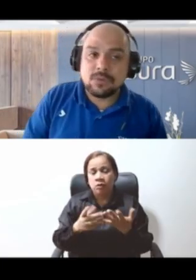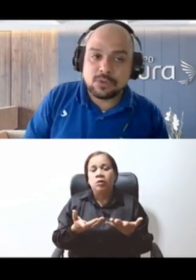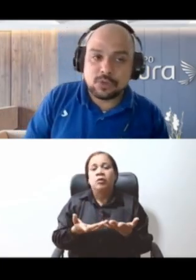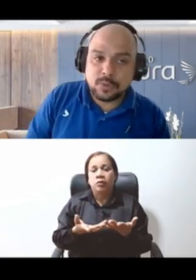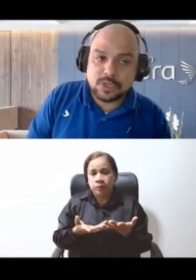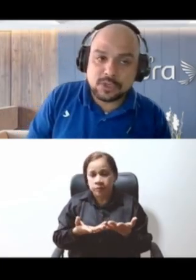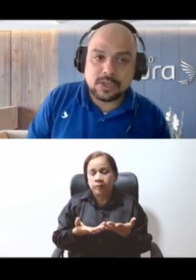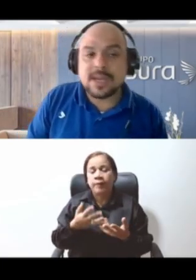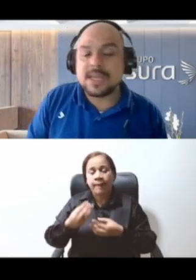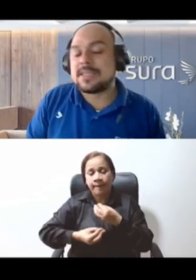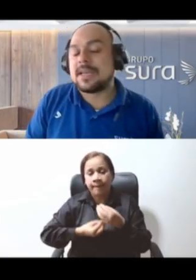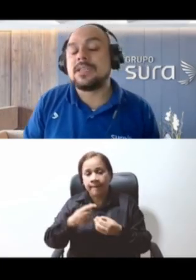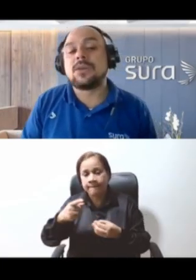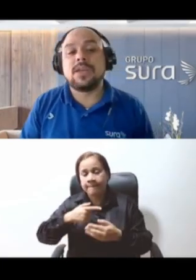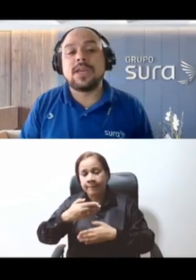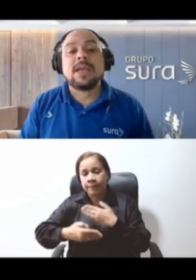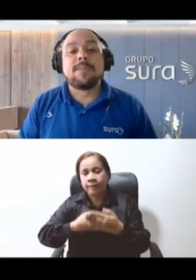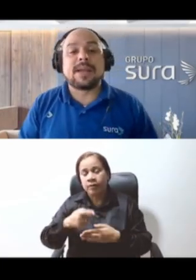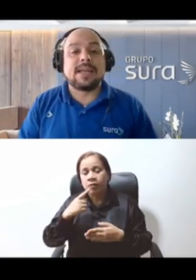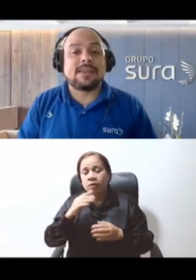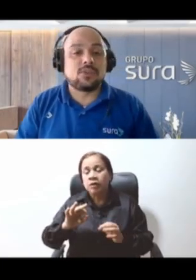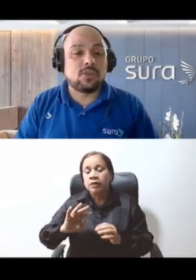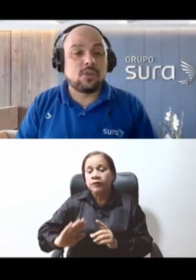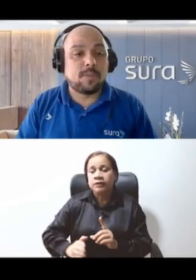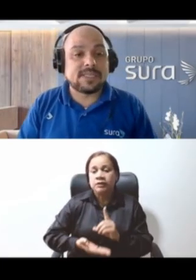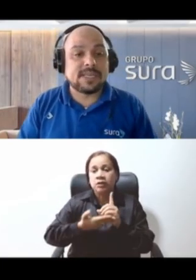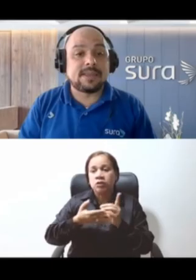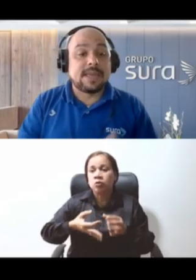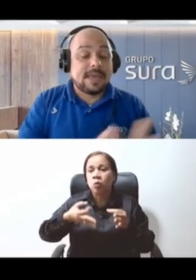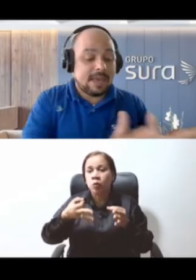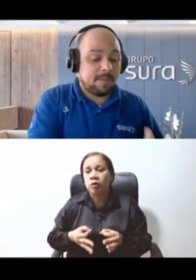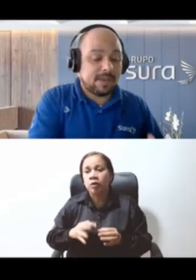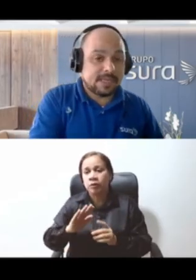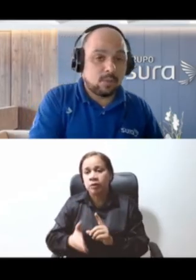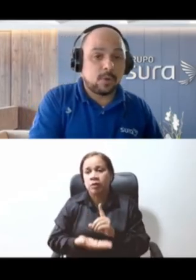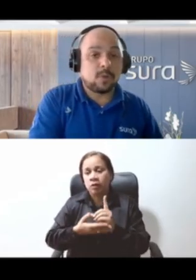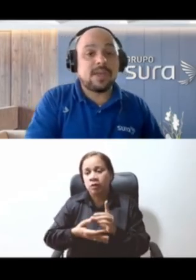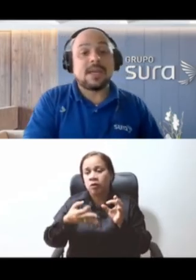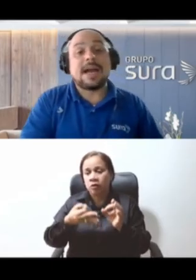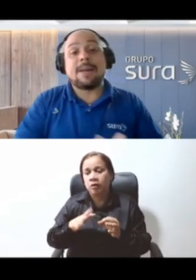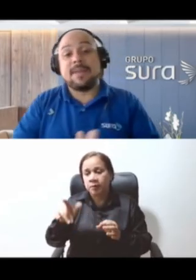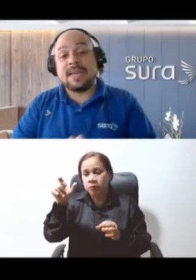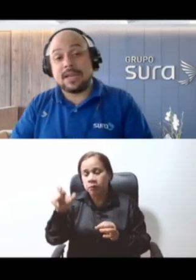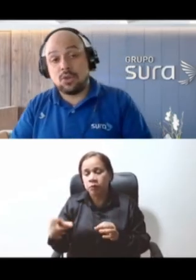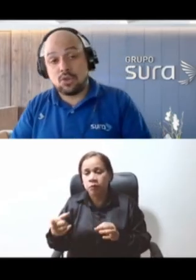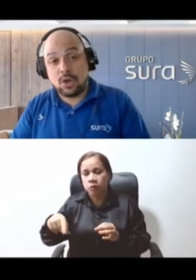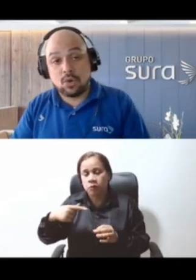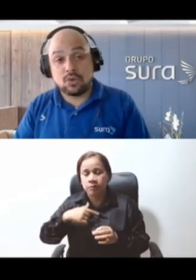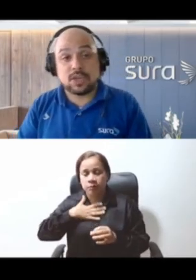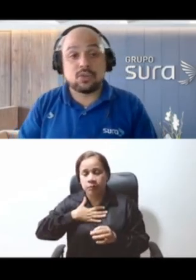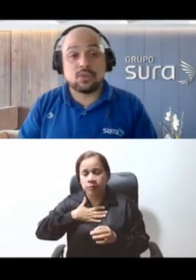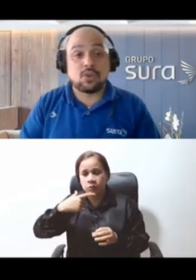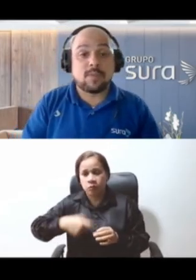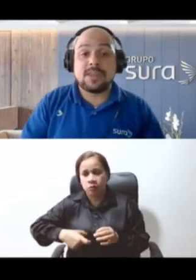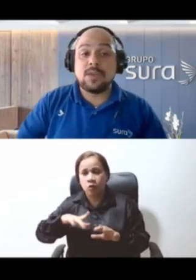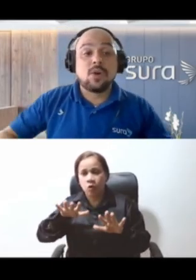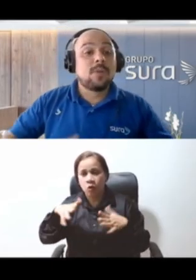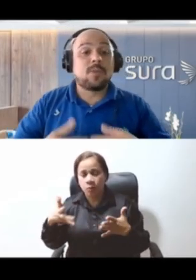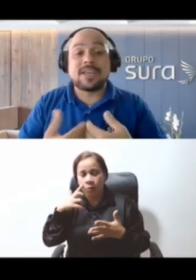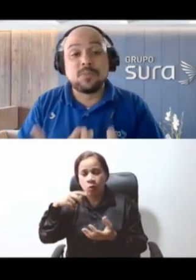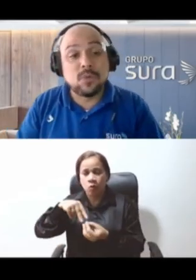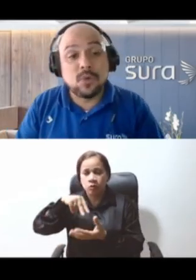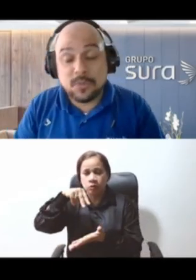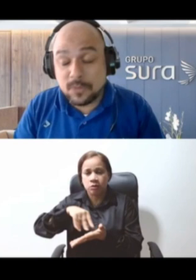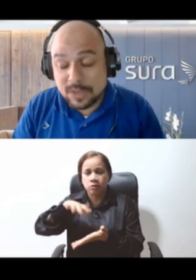de garantizar nuestros procesos de bienestar y seguridad para la atención de un paciente, empezando por mí, aplicando todo el contexto